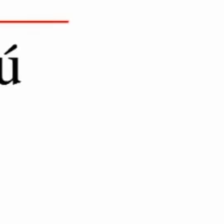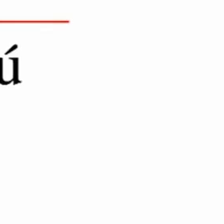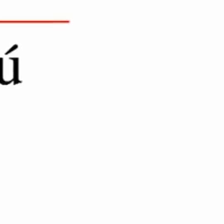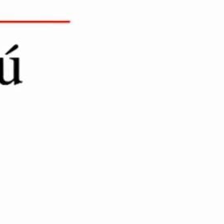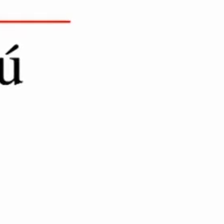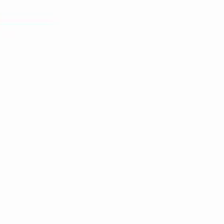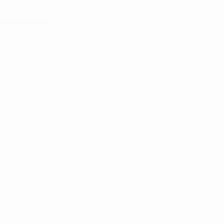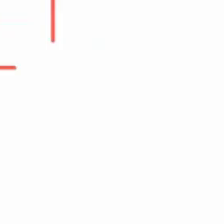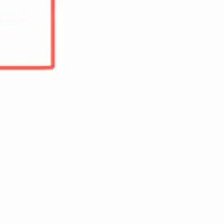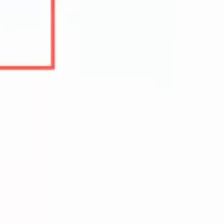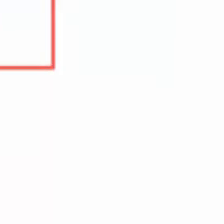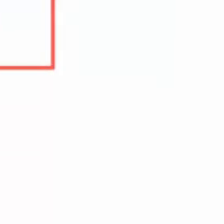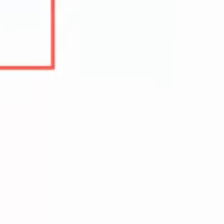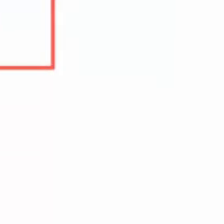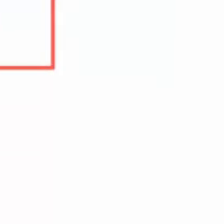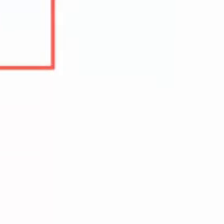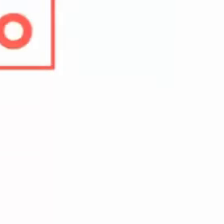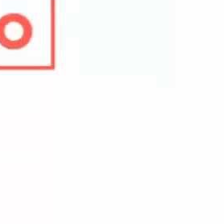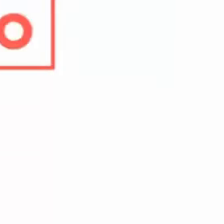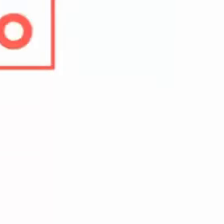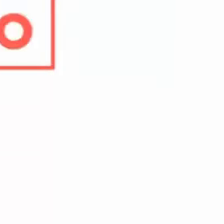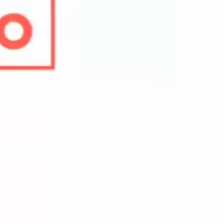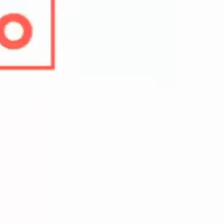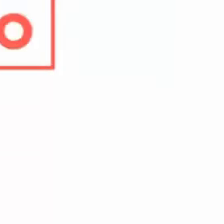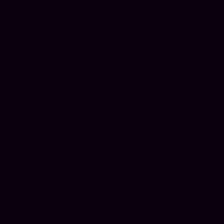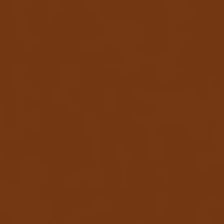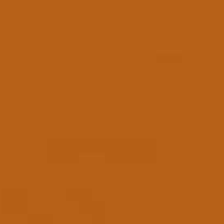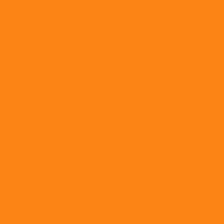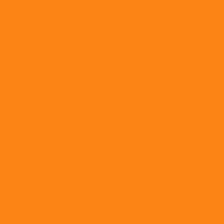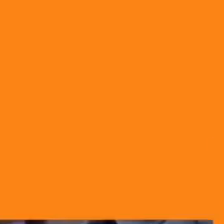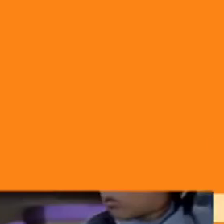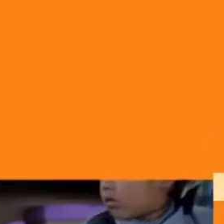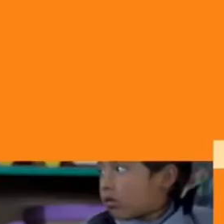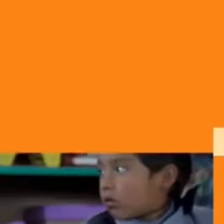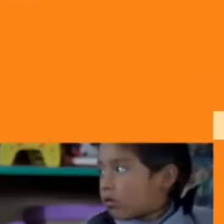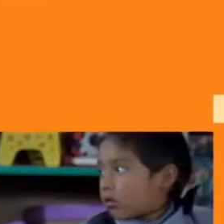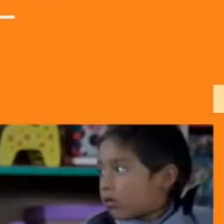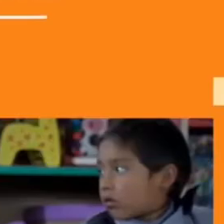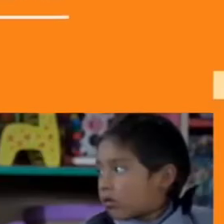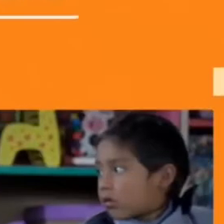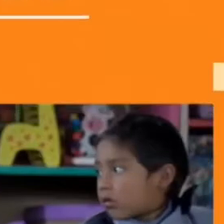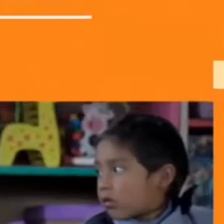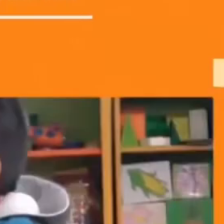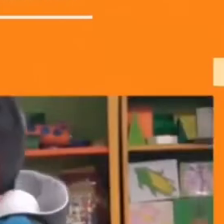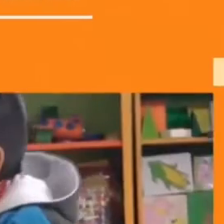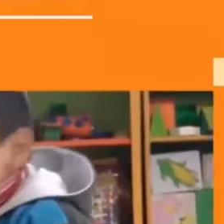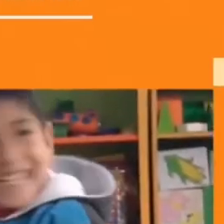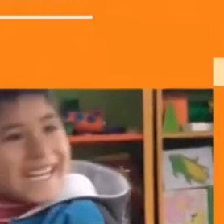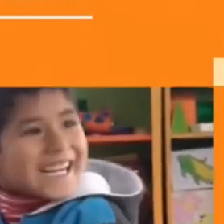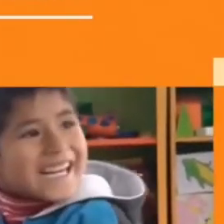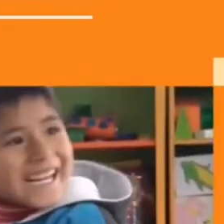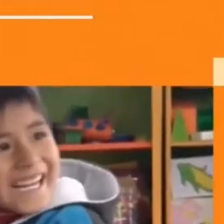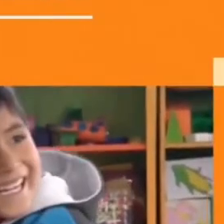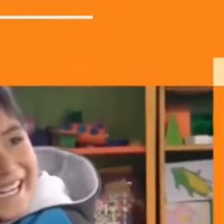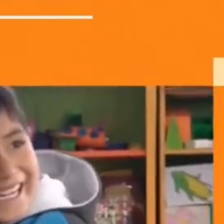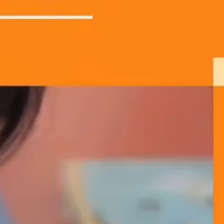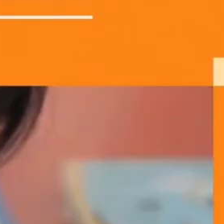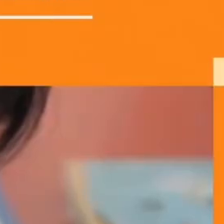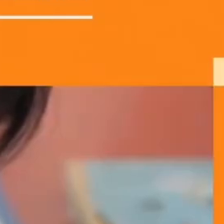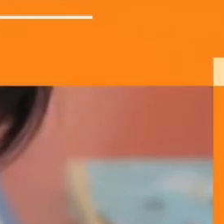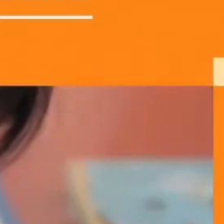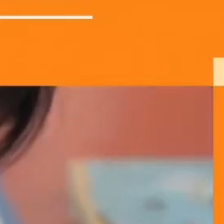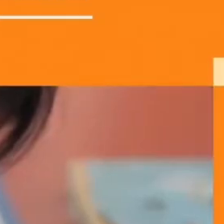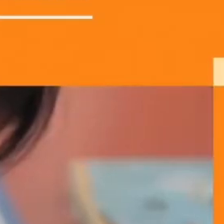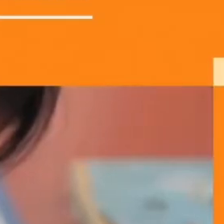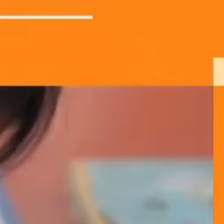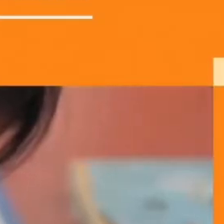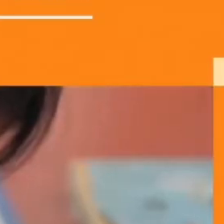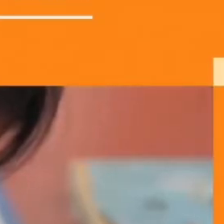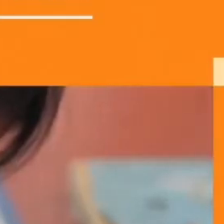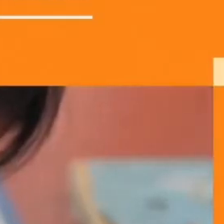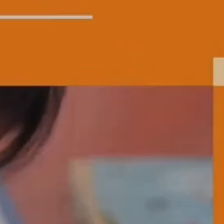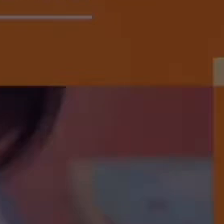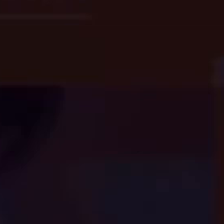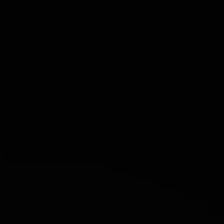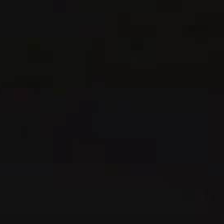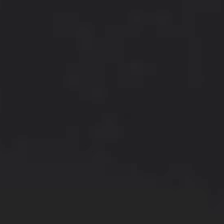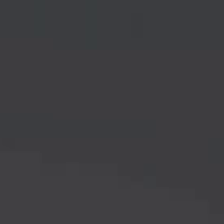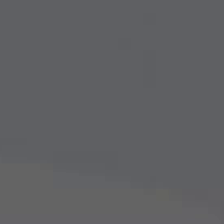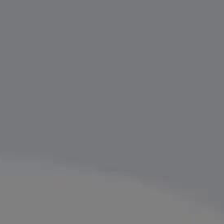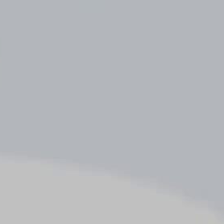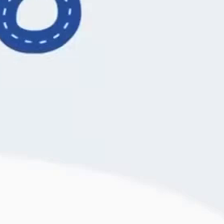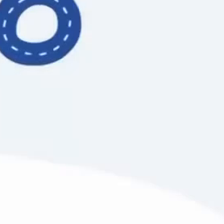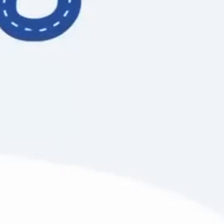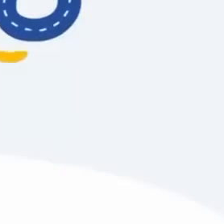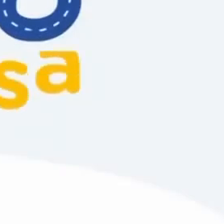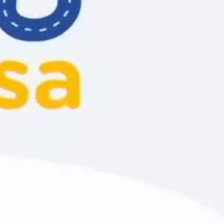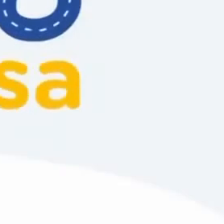Gobierno del Perú. El Perú primero. Estamos viendo Aprendo en Casa, secundaria.